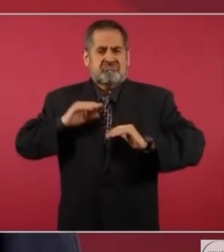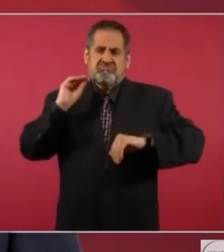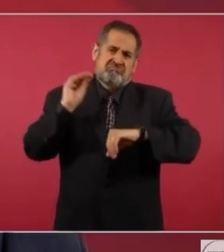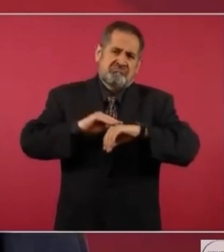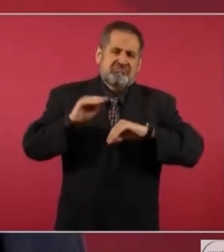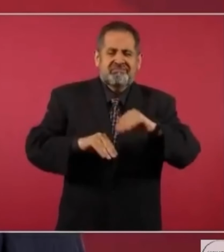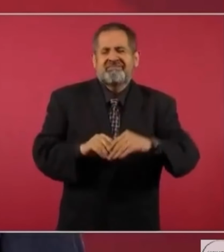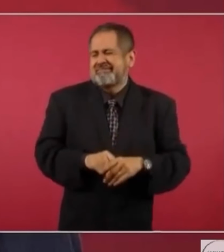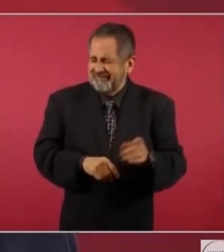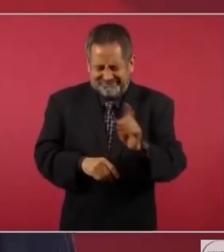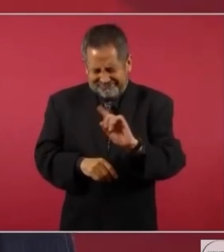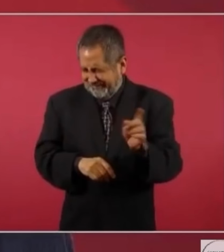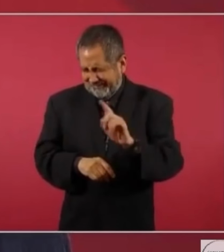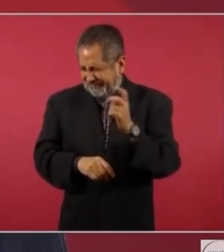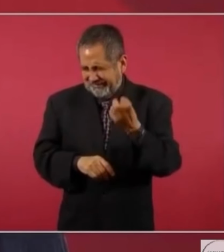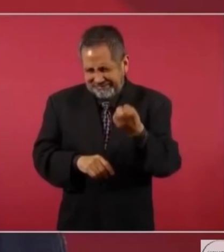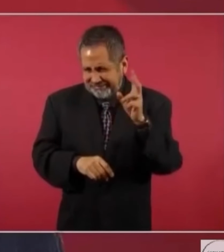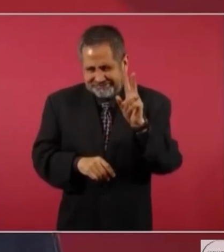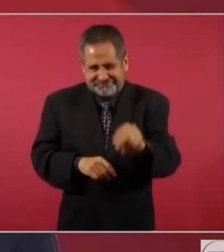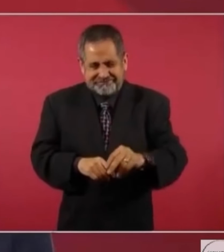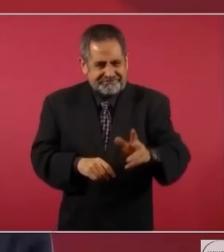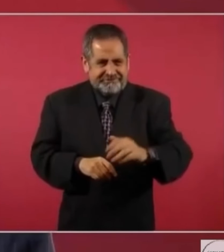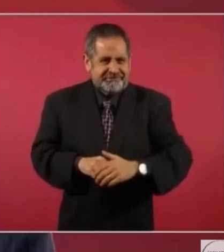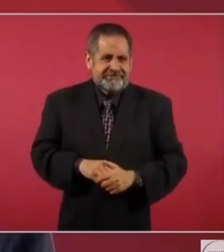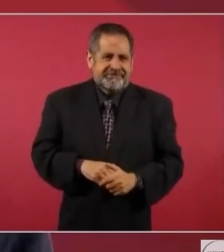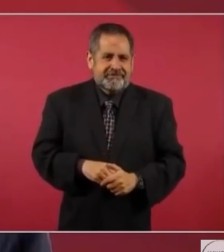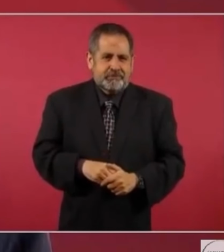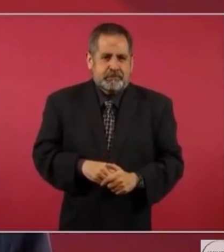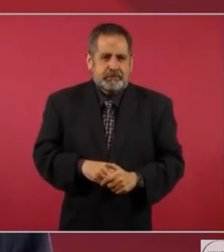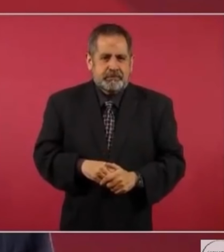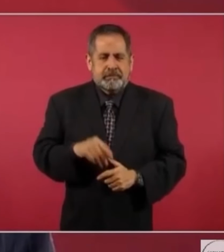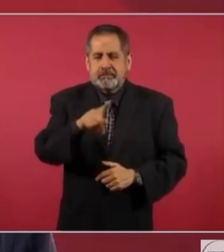que no este quieran